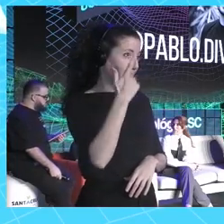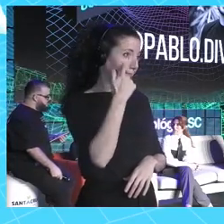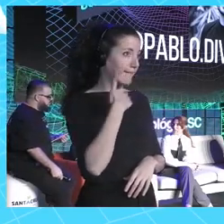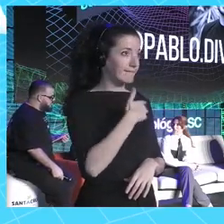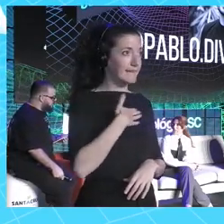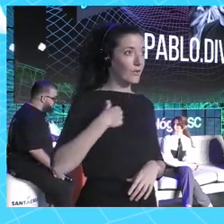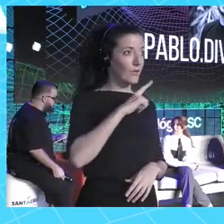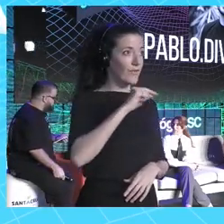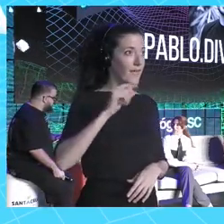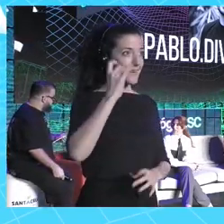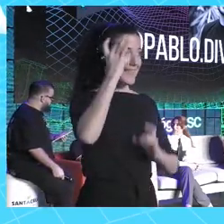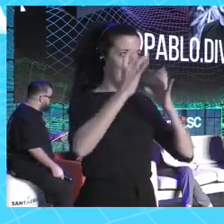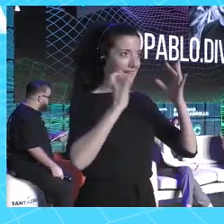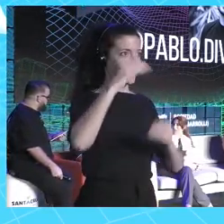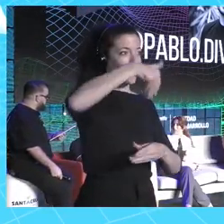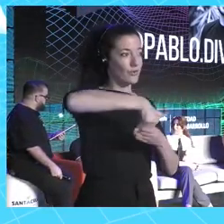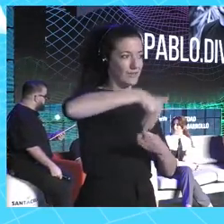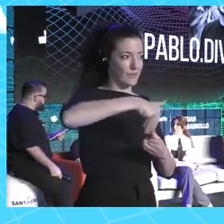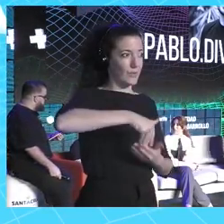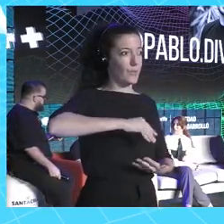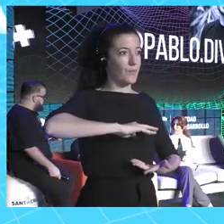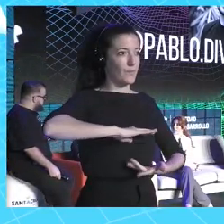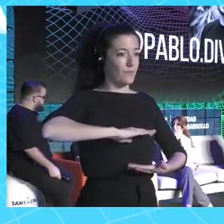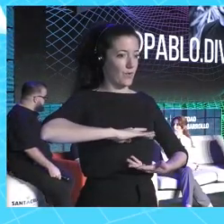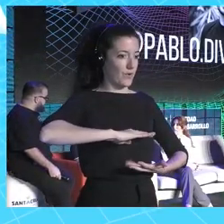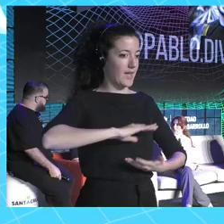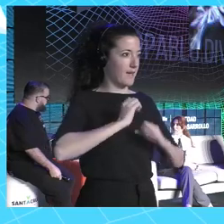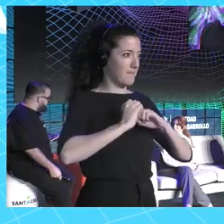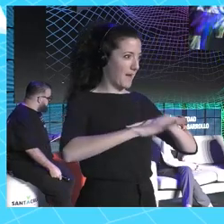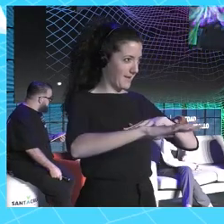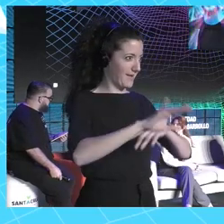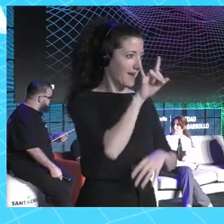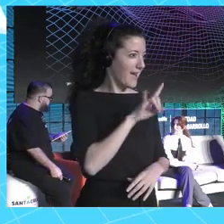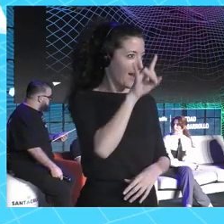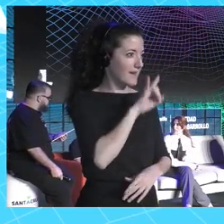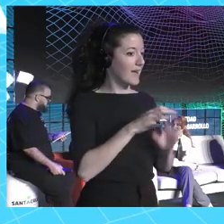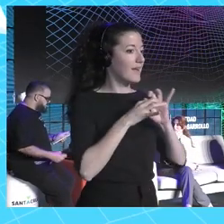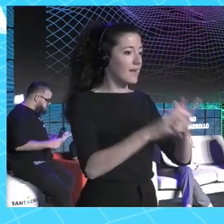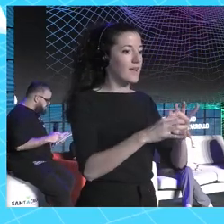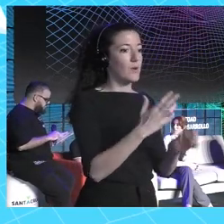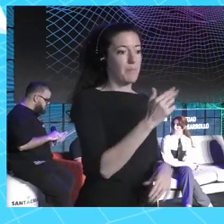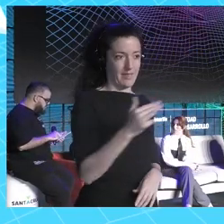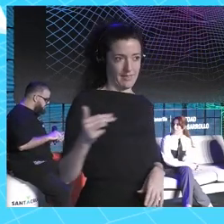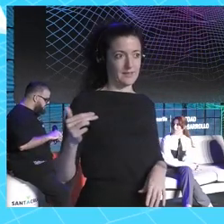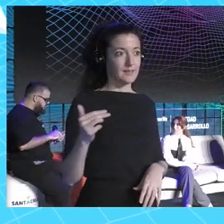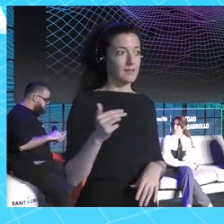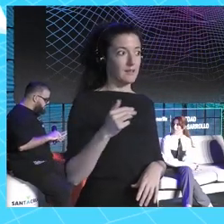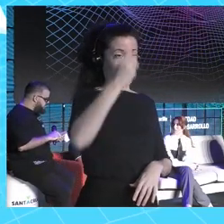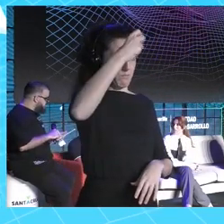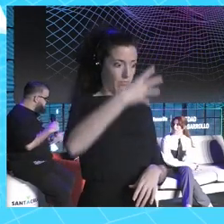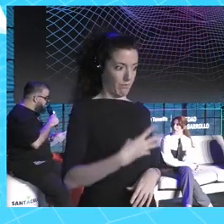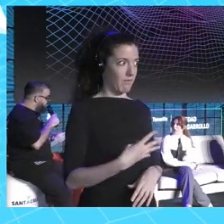para biología Marina en Canarias que tengan que ver con los peces un poquito una lista Entonces ya tú ahí lo utilizas para crear el